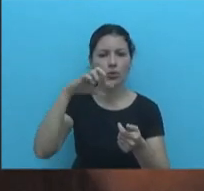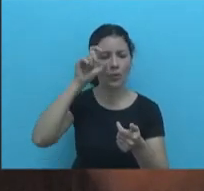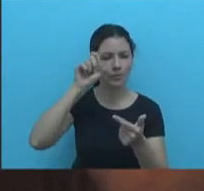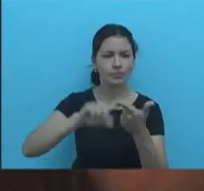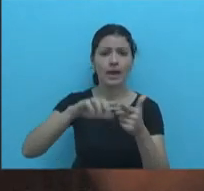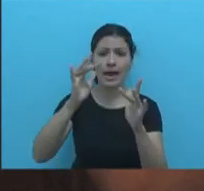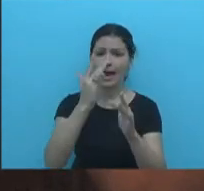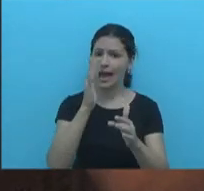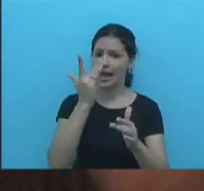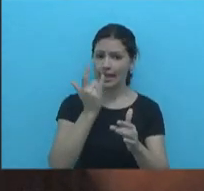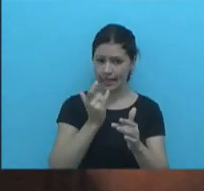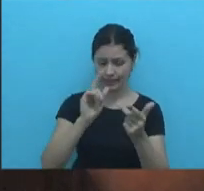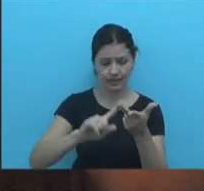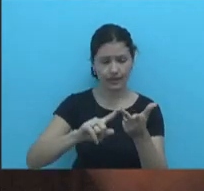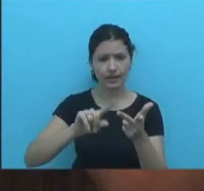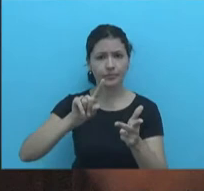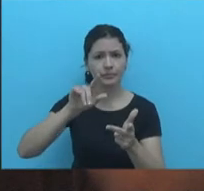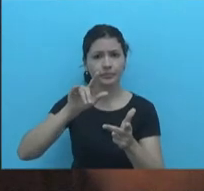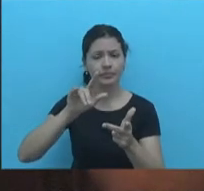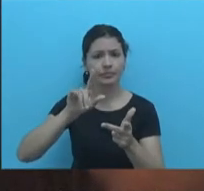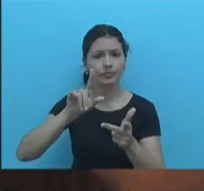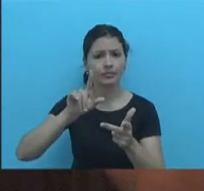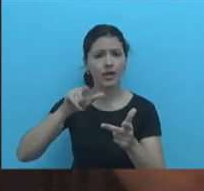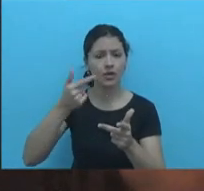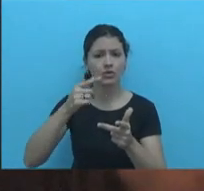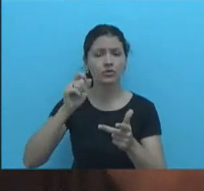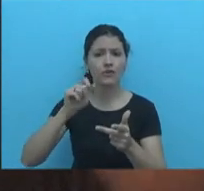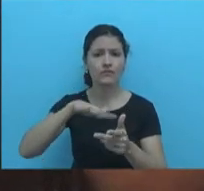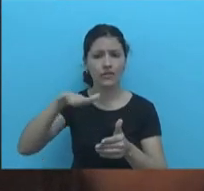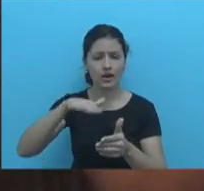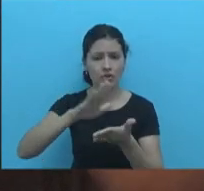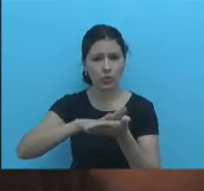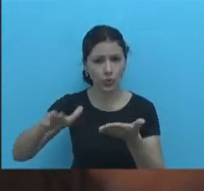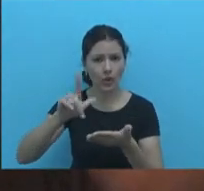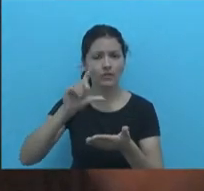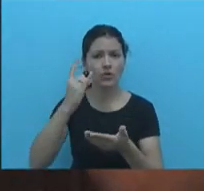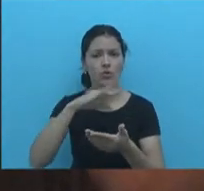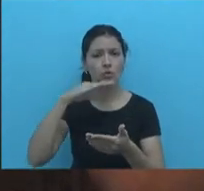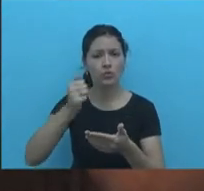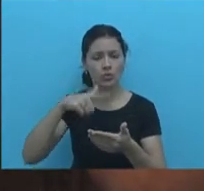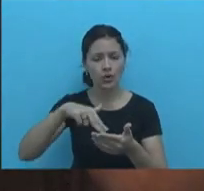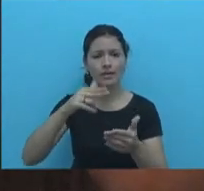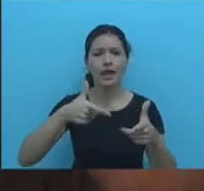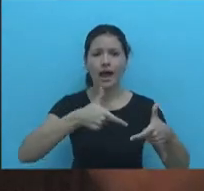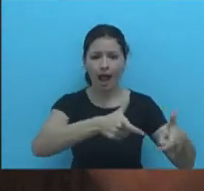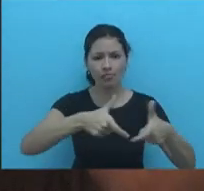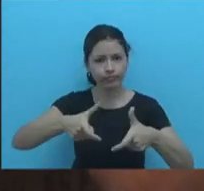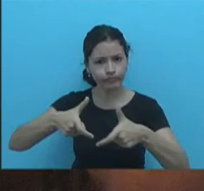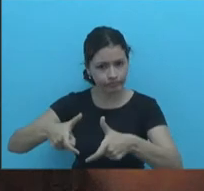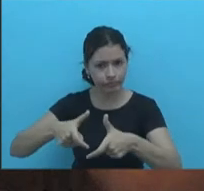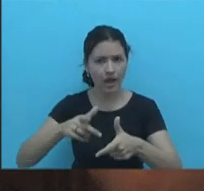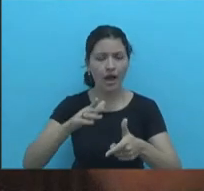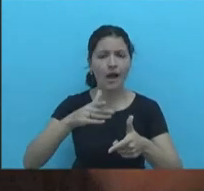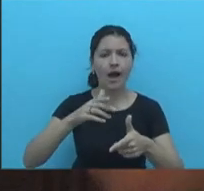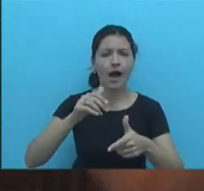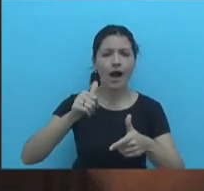potable y conexiones domiciliarias, redes de desagües cloacales en ambos barrios con conexiones